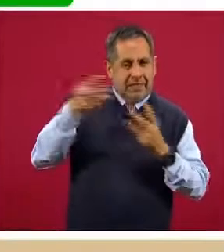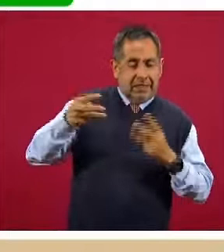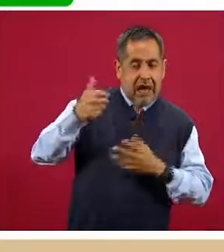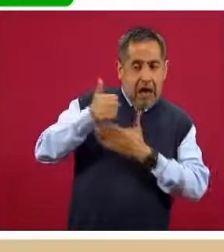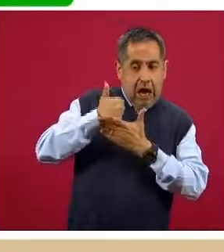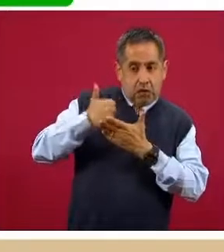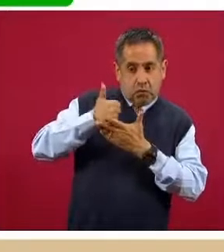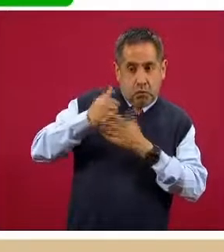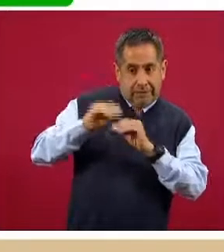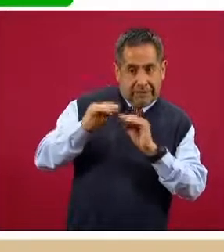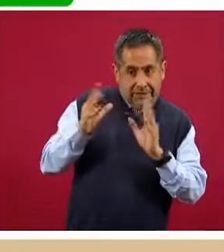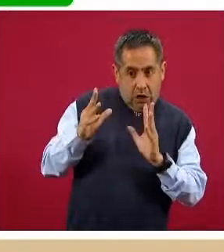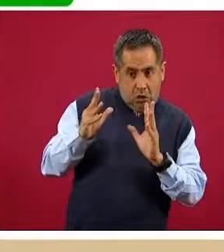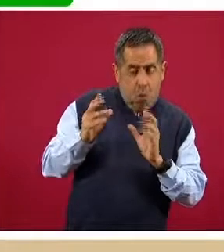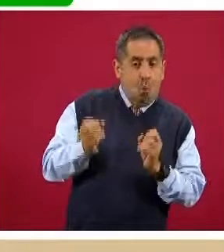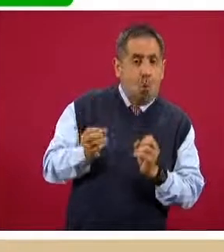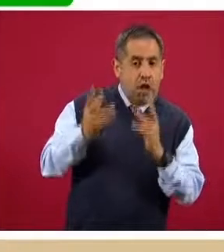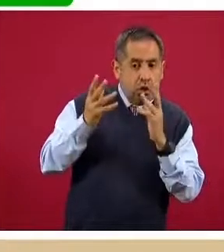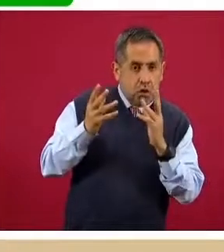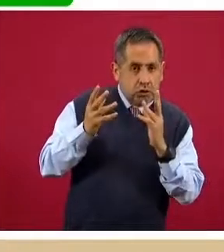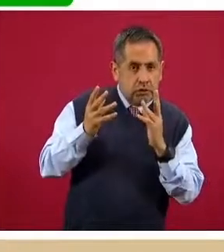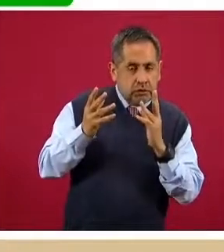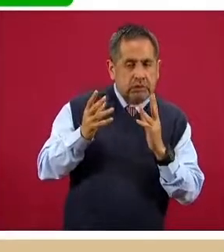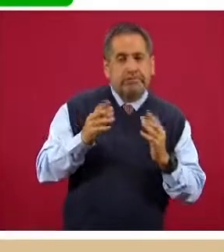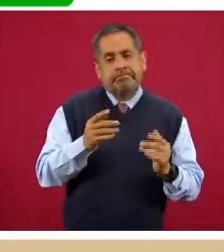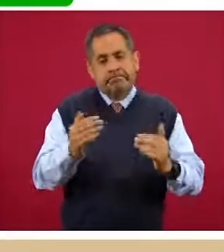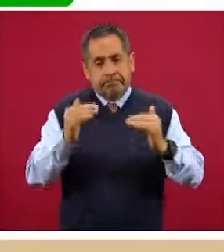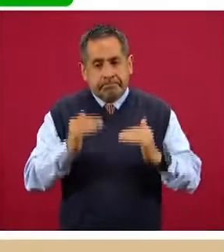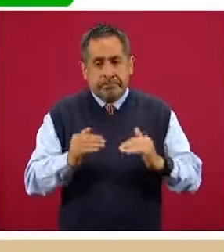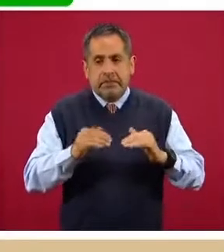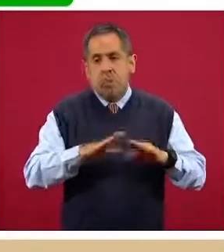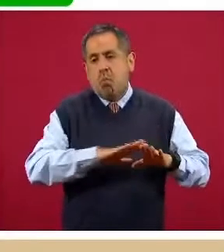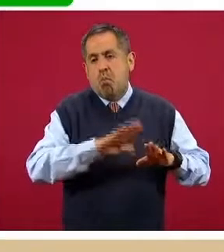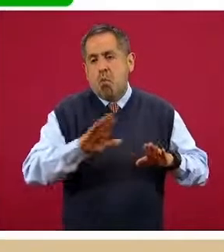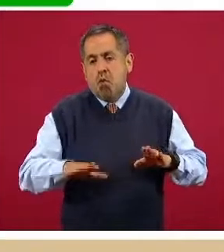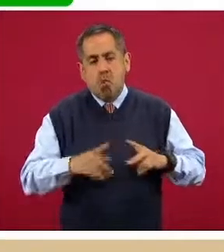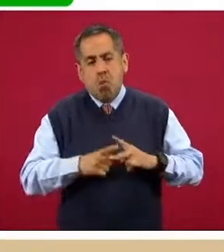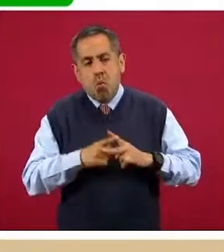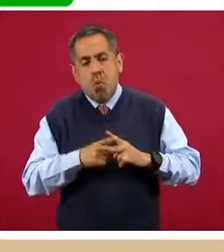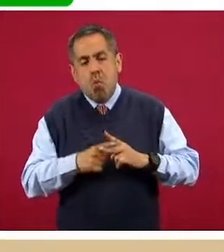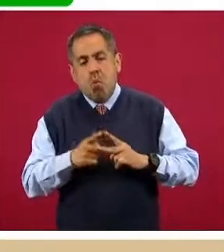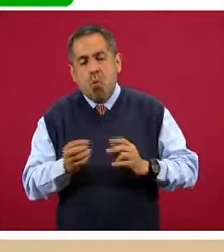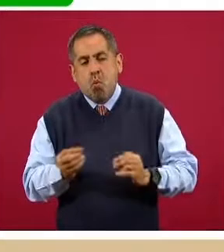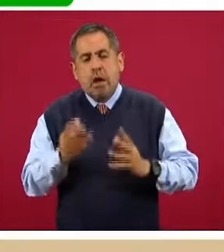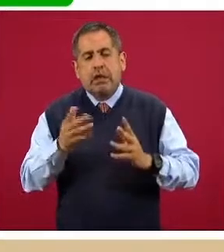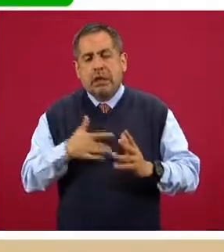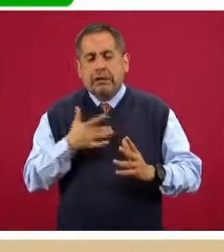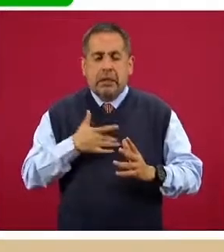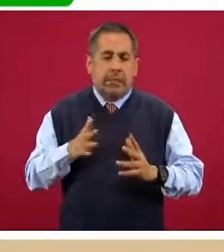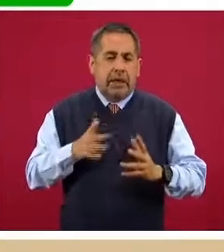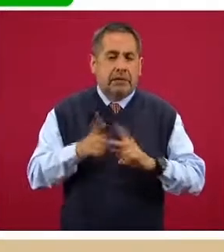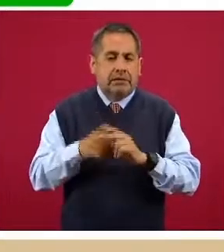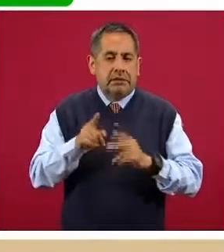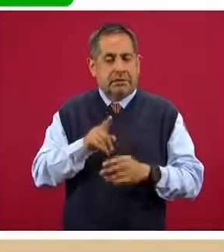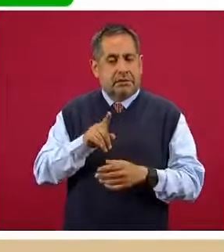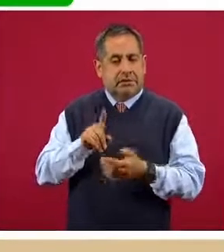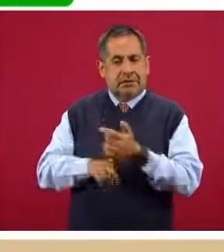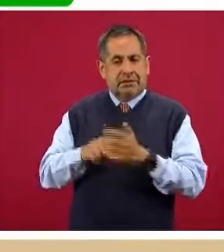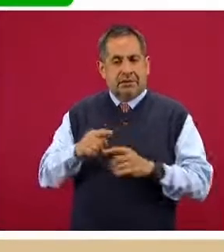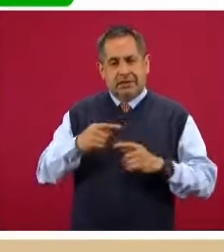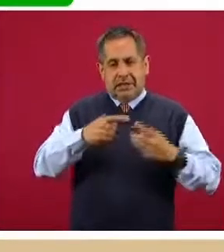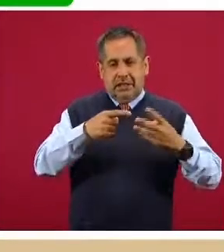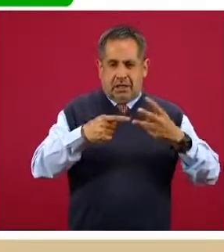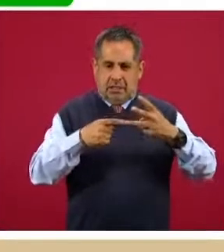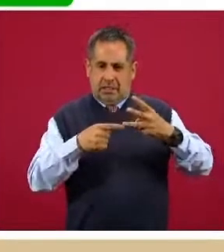azul claro superior, como la de las defunciones estimadas, que está en la curva de color oscuro